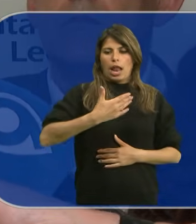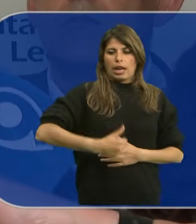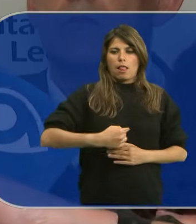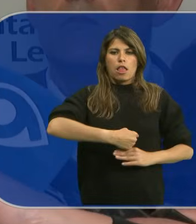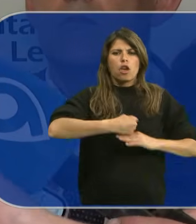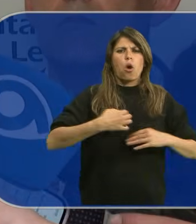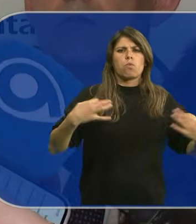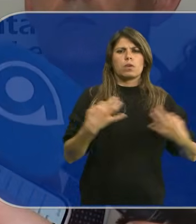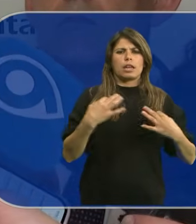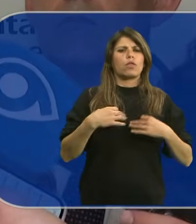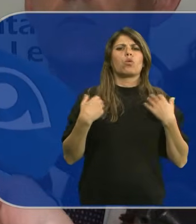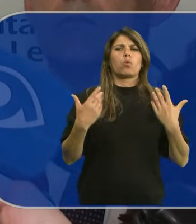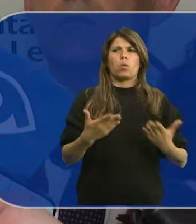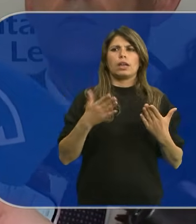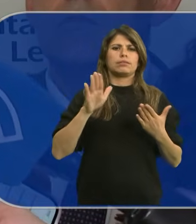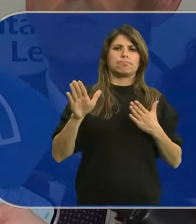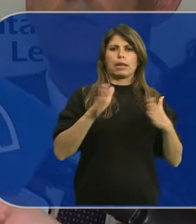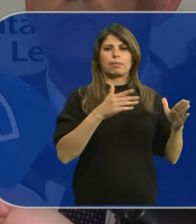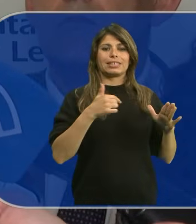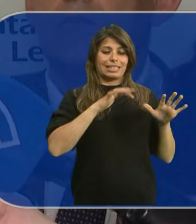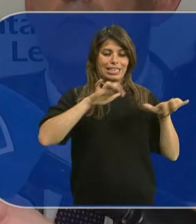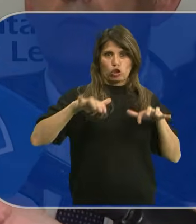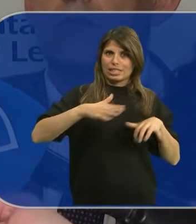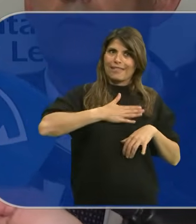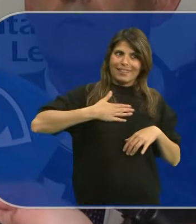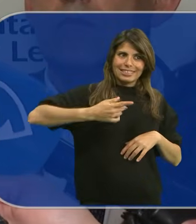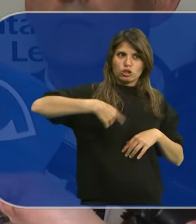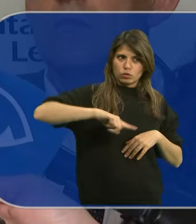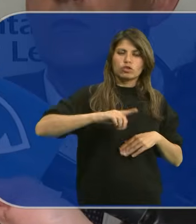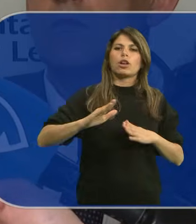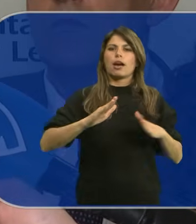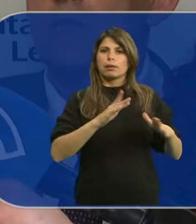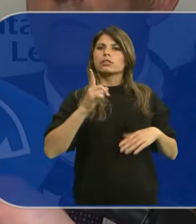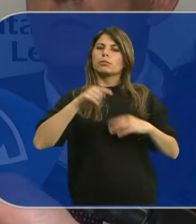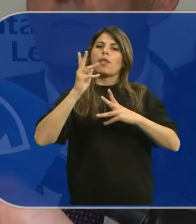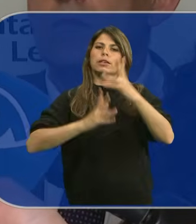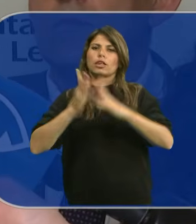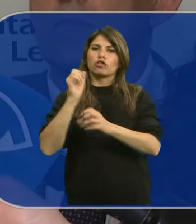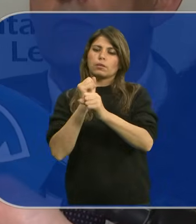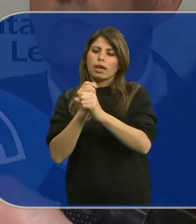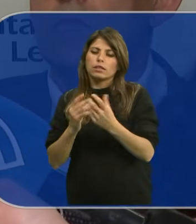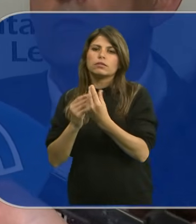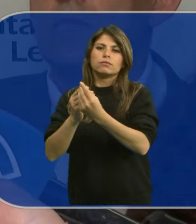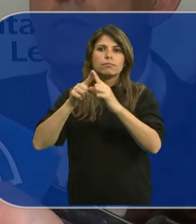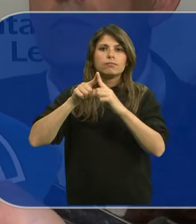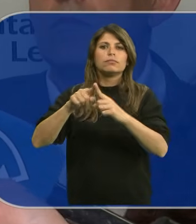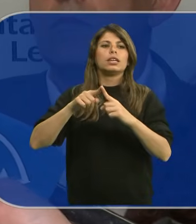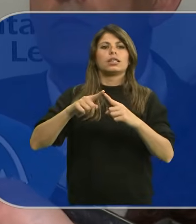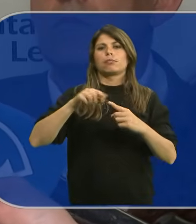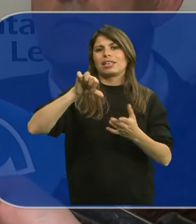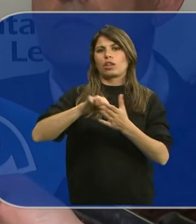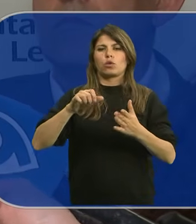alcalde, más allá del deseo de los leoneses, que es el que tenemos, es trabajar con las administraciones para conseguir lo máximo para esta